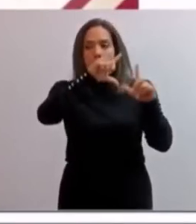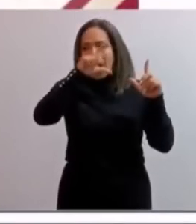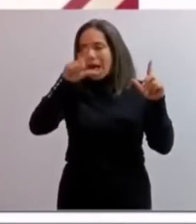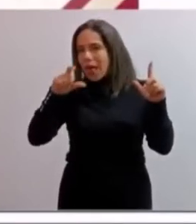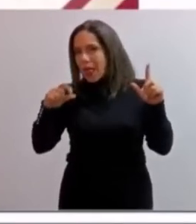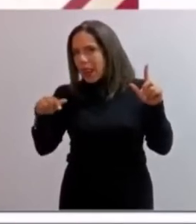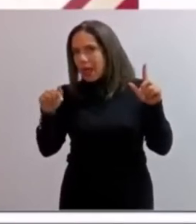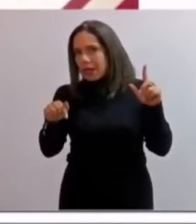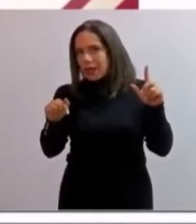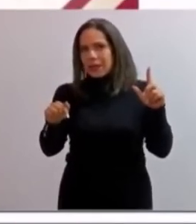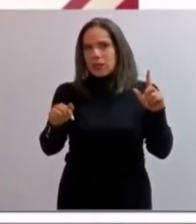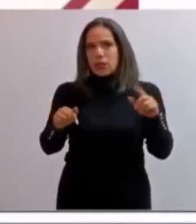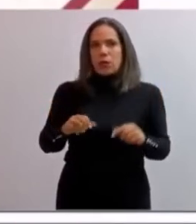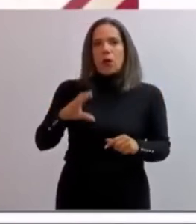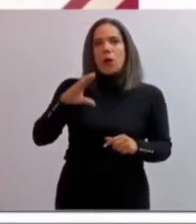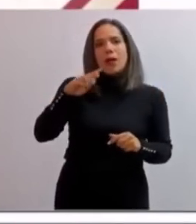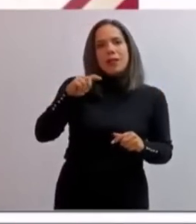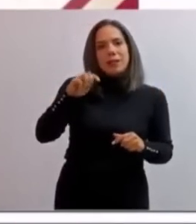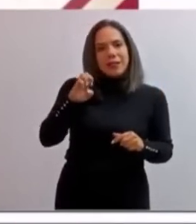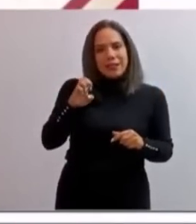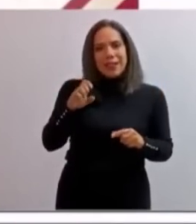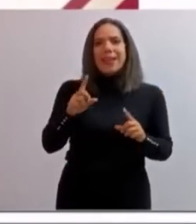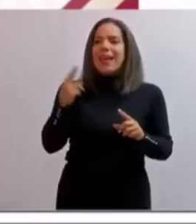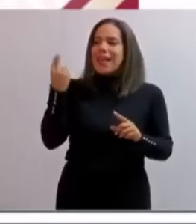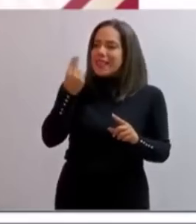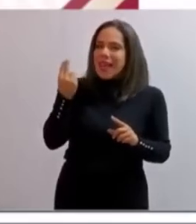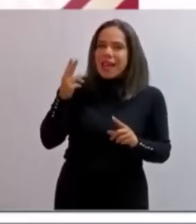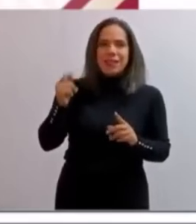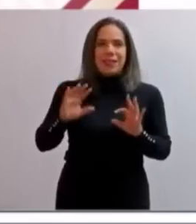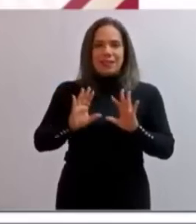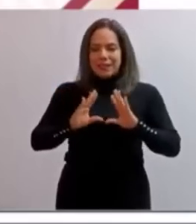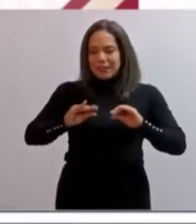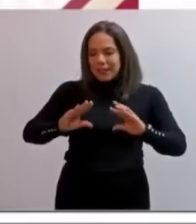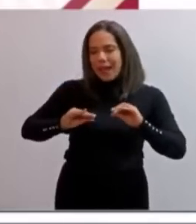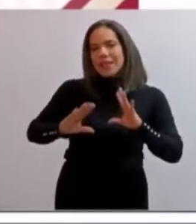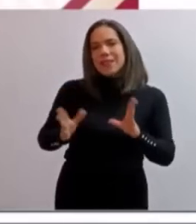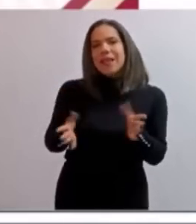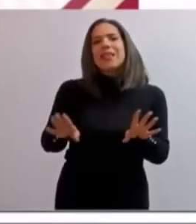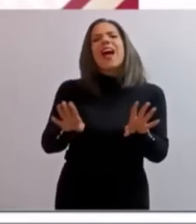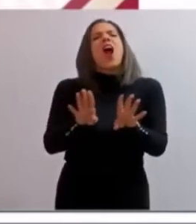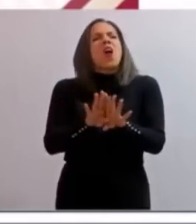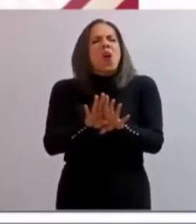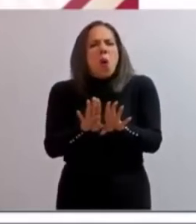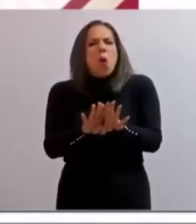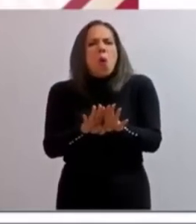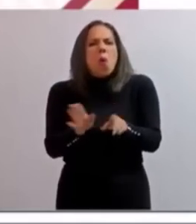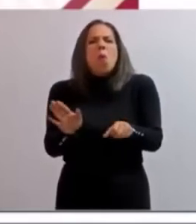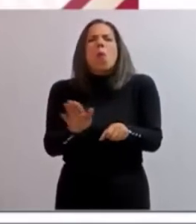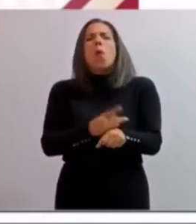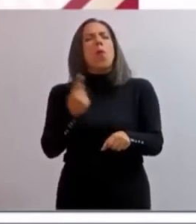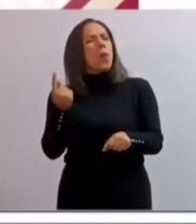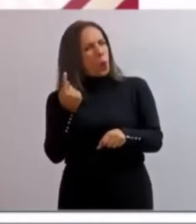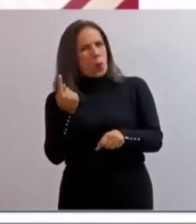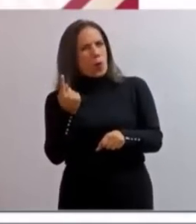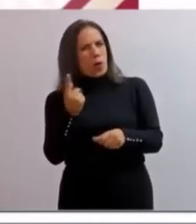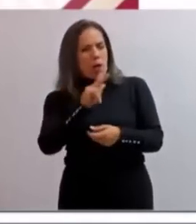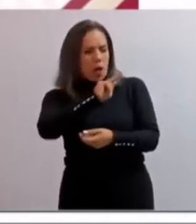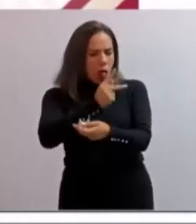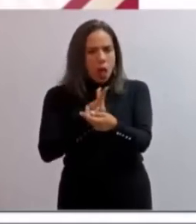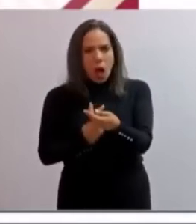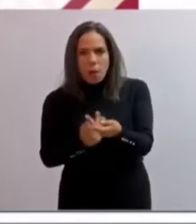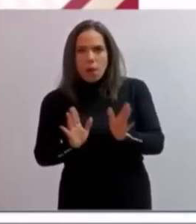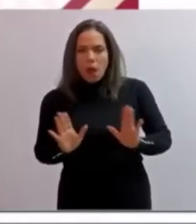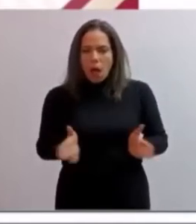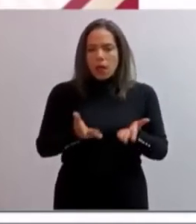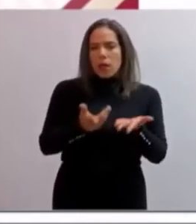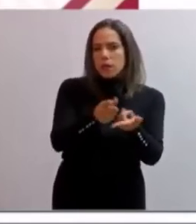se refiere al Consejo Técnico Escolar en la perspectiva de qué es lo que plantea el plan de estudios respecto a la